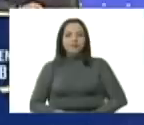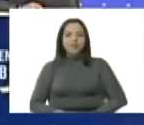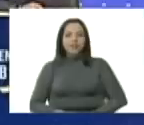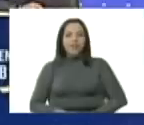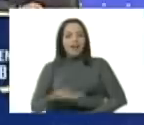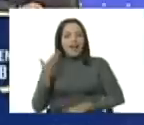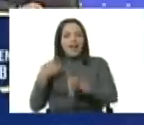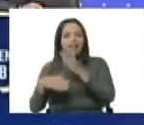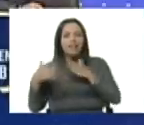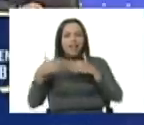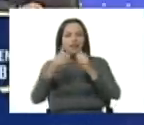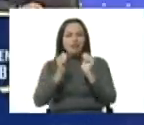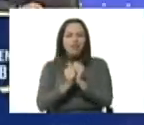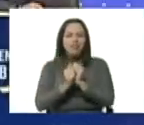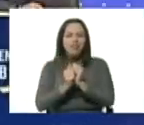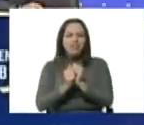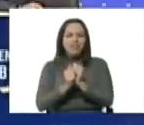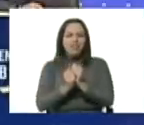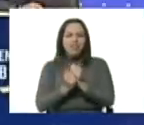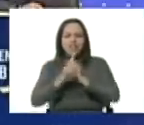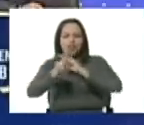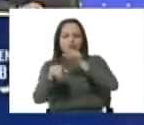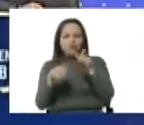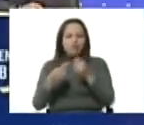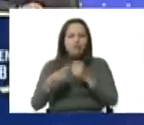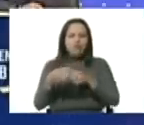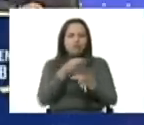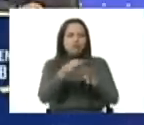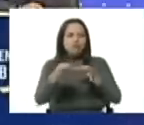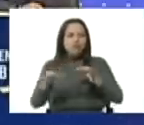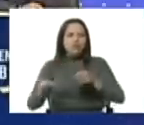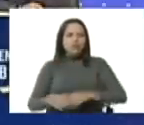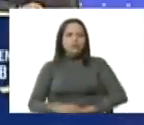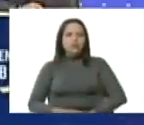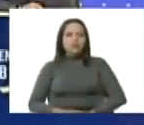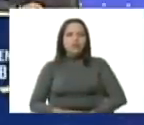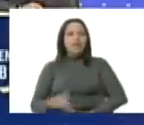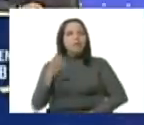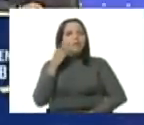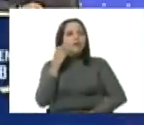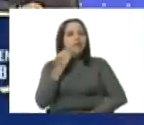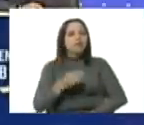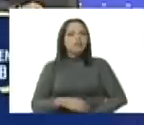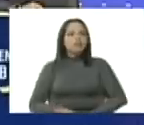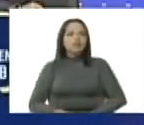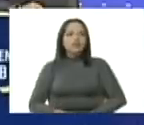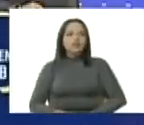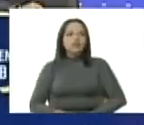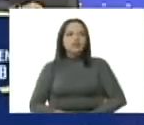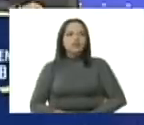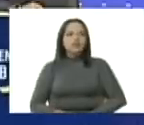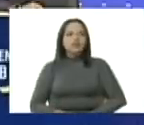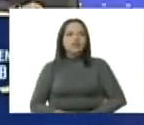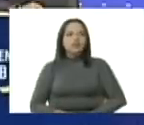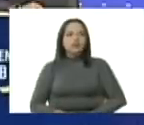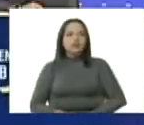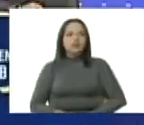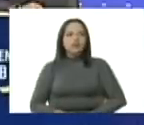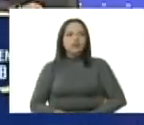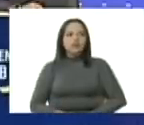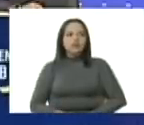la consulta municipal. La experiencia de Jonás en la consulta que